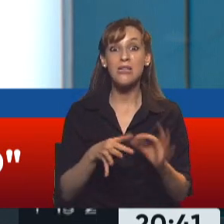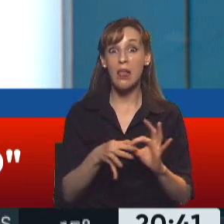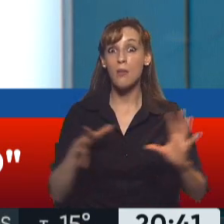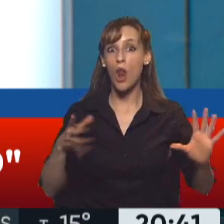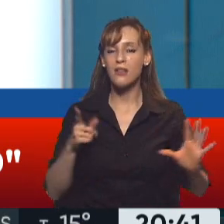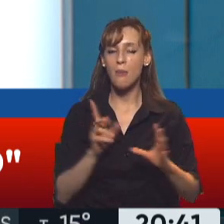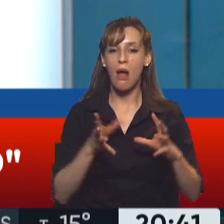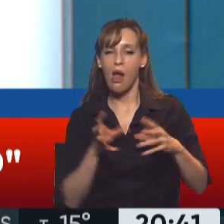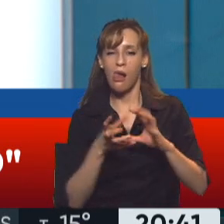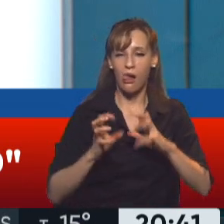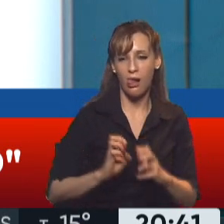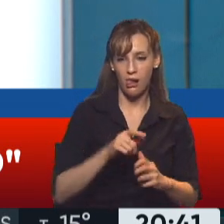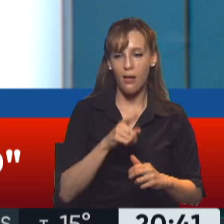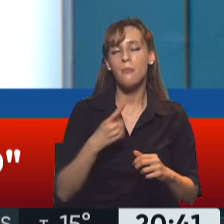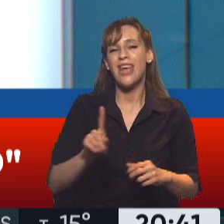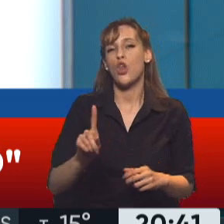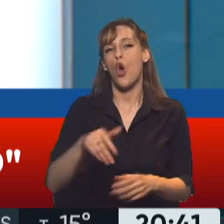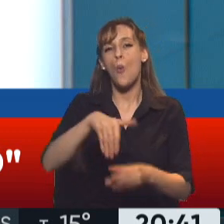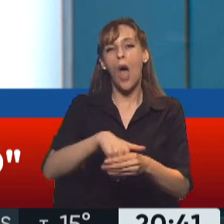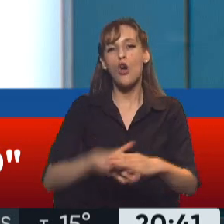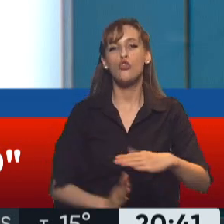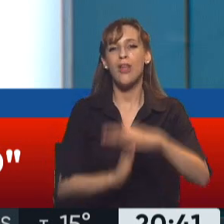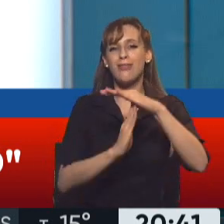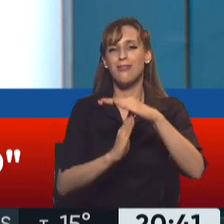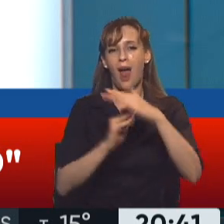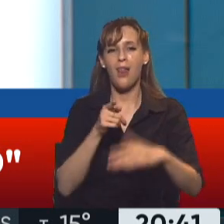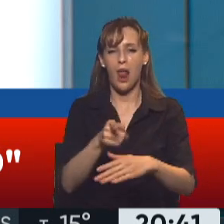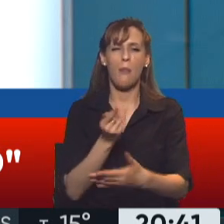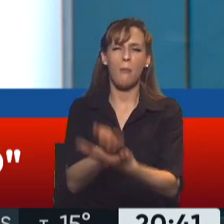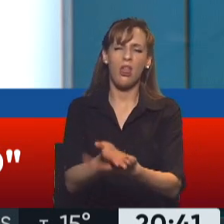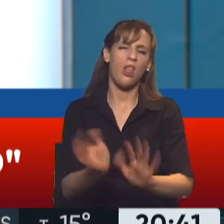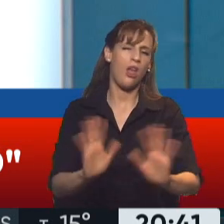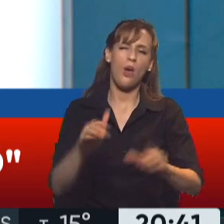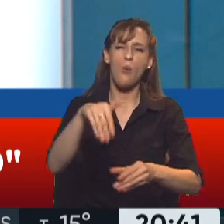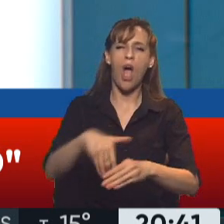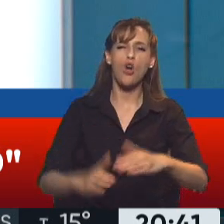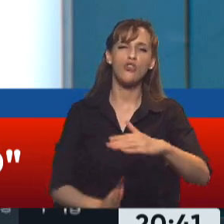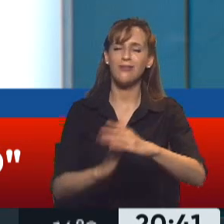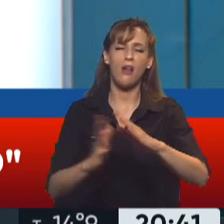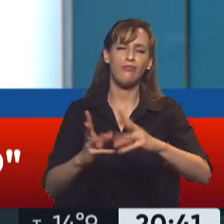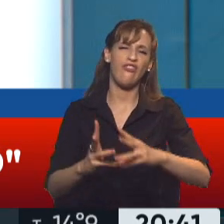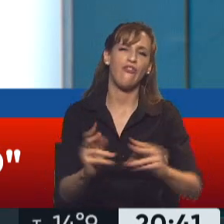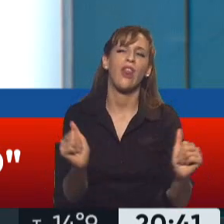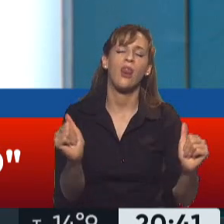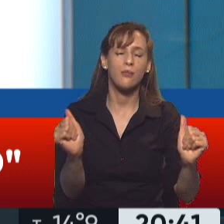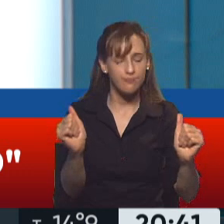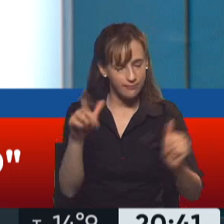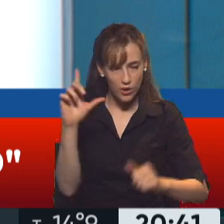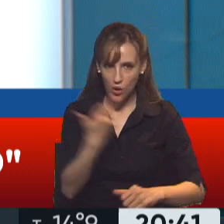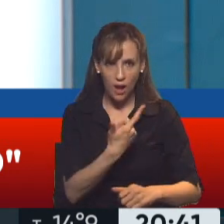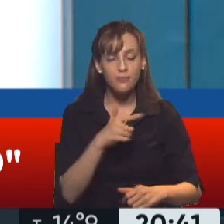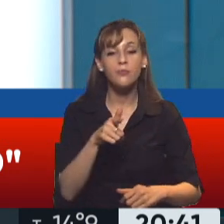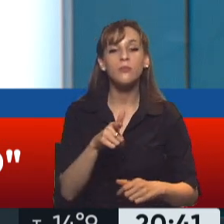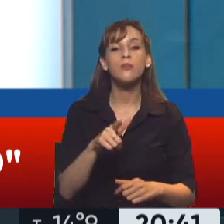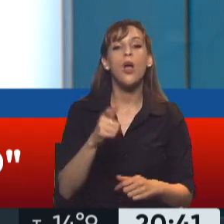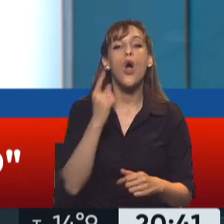Proponer quemar el Banco Central, como propuso Milei, no parece una consigna liberal. Digo, tenés a Mario Vargas Llosa, con quien yo no